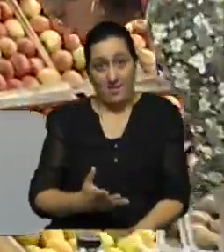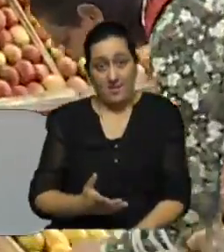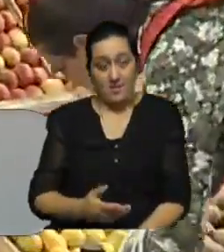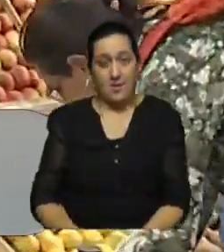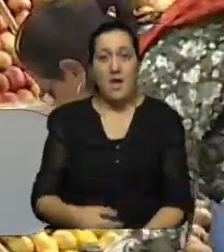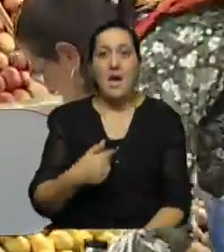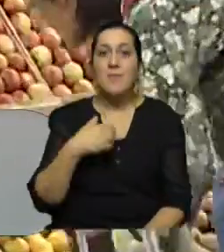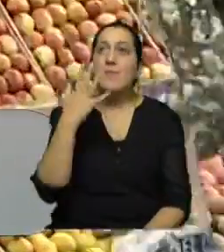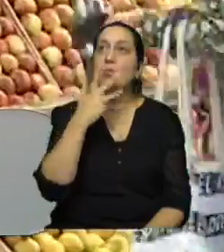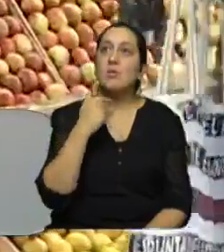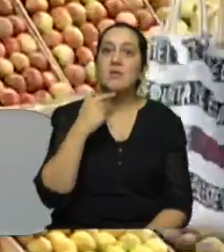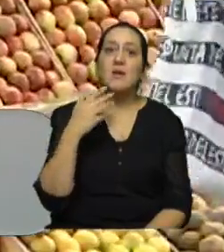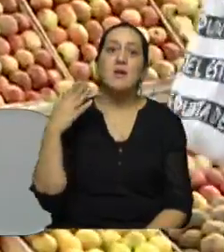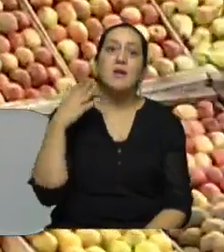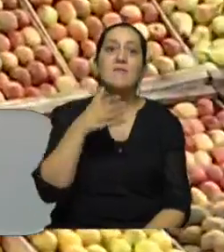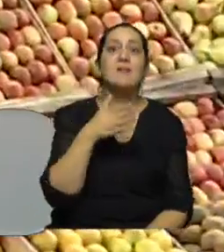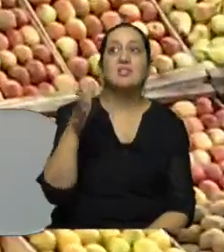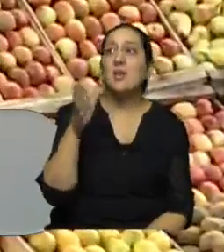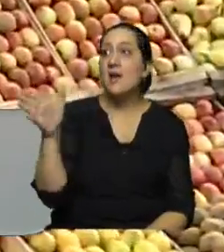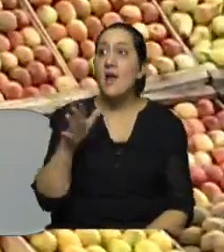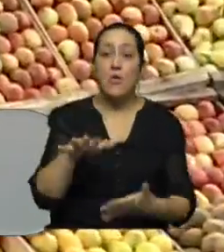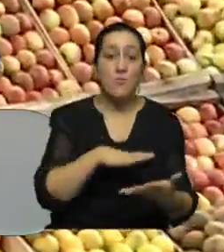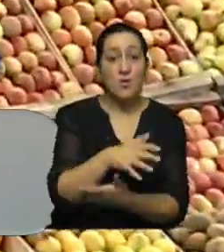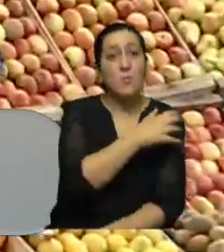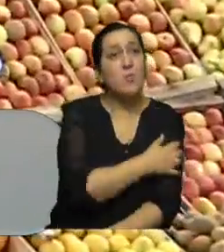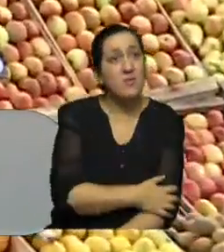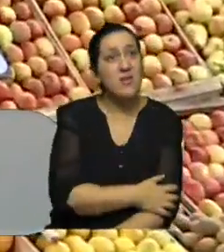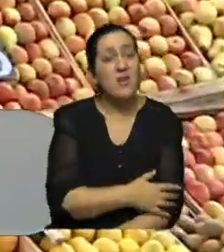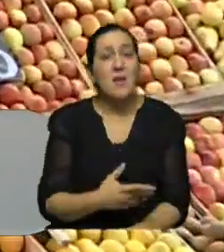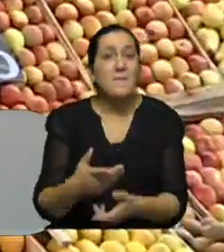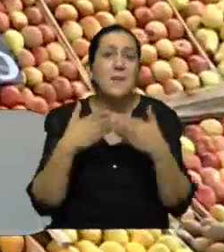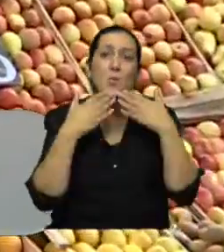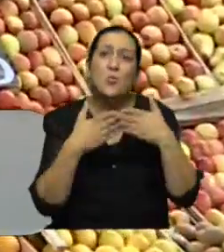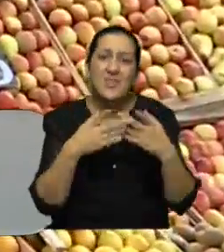Me gustaría que salgan a los barrios carenciados a ver cómo está la gente, a ver si necesita algo, digo,